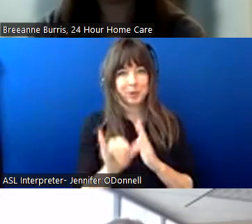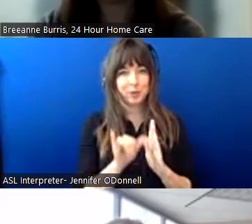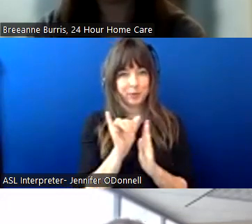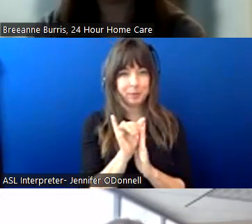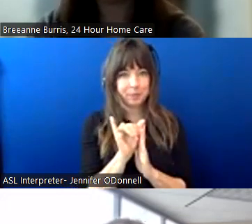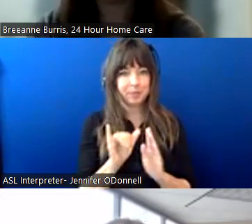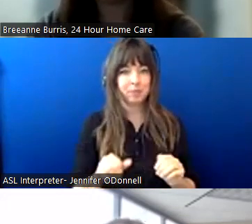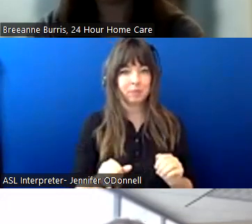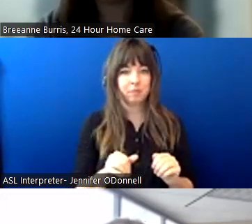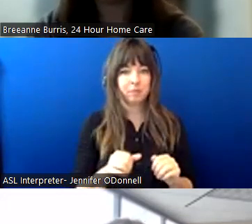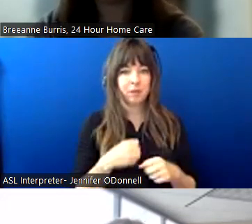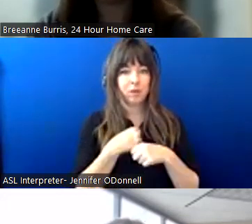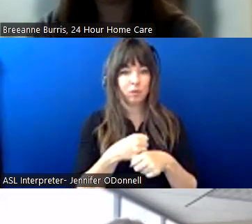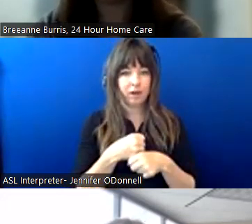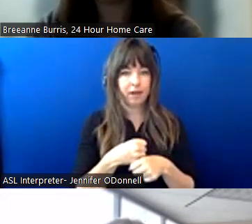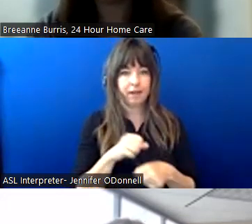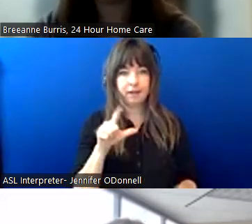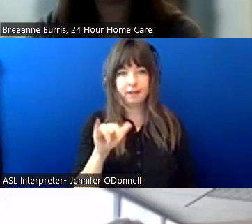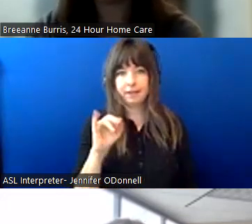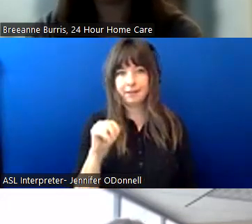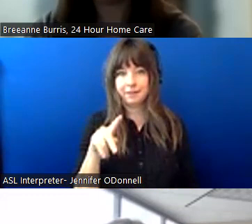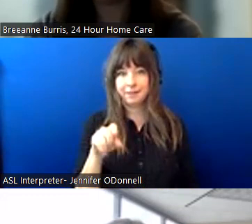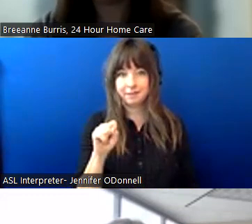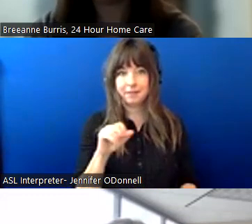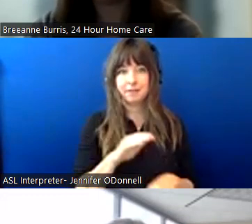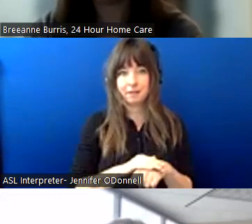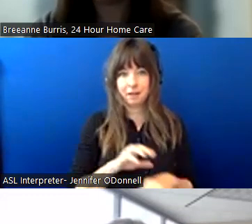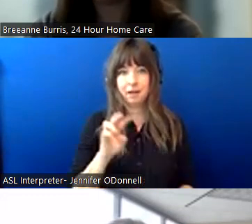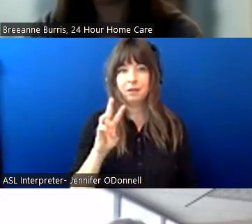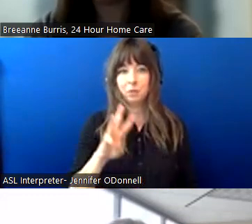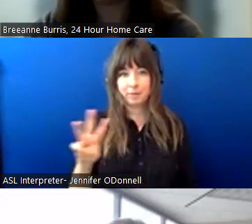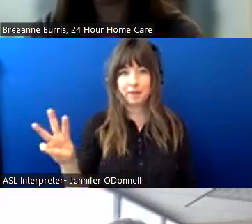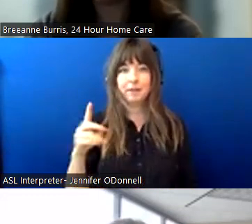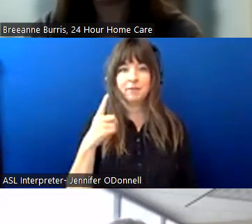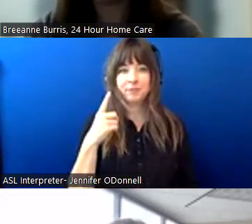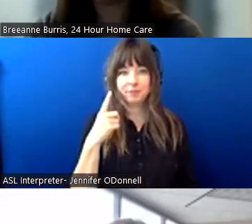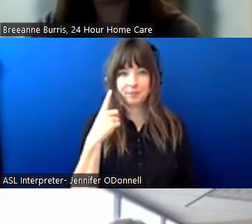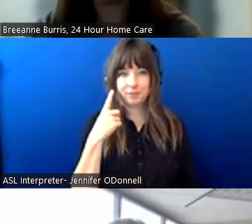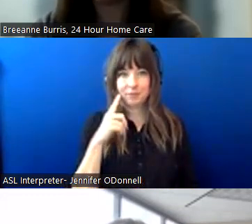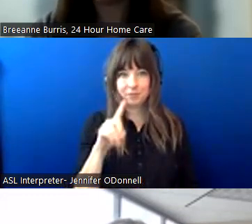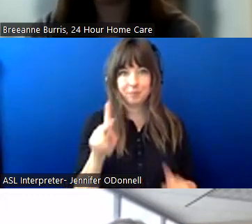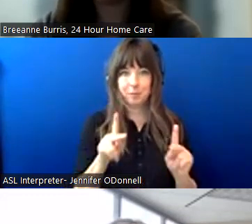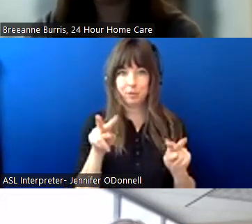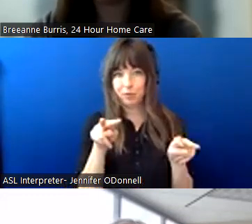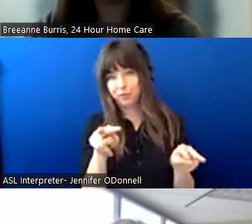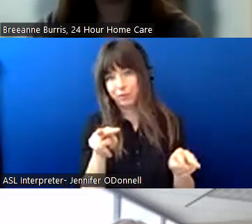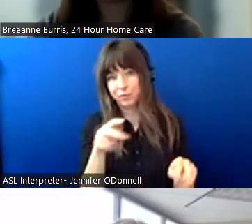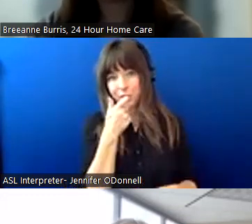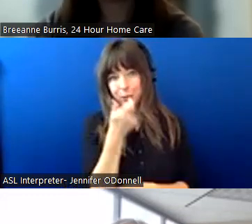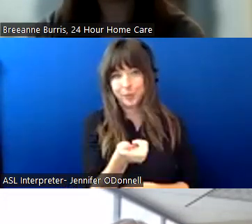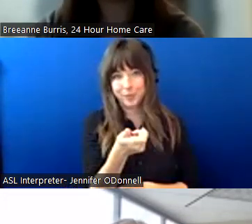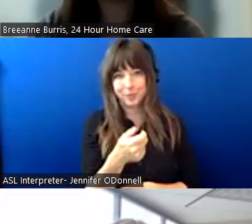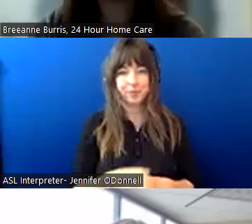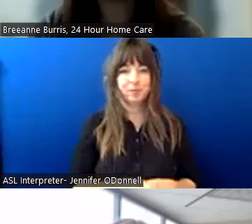subirlos en YouTube y crear enlaces en la página web para que las personas puedan ver